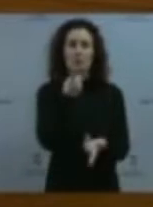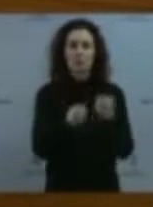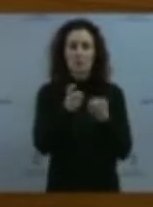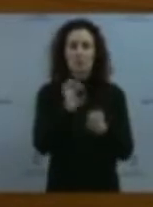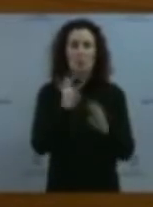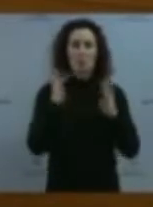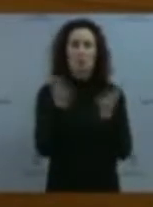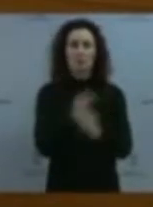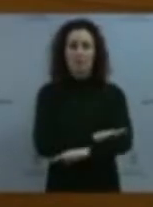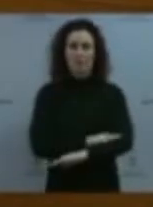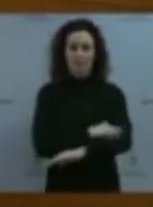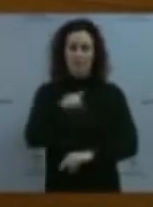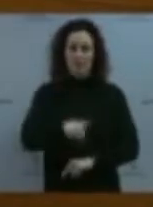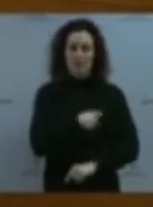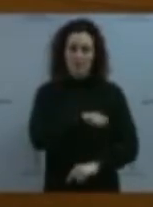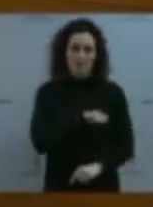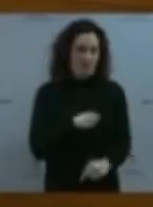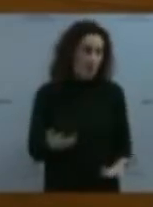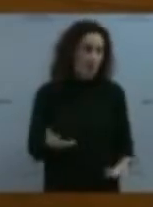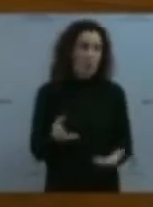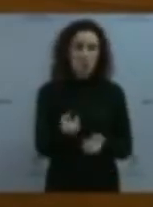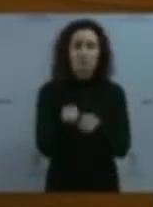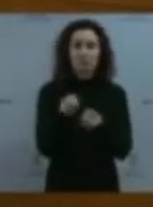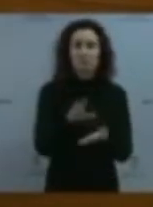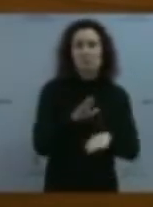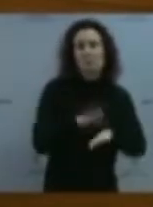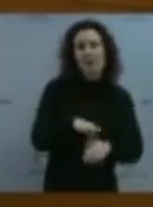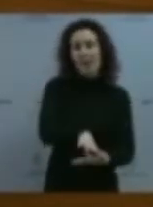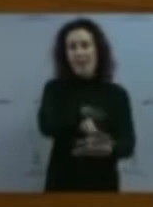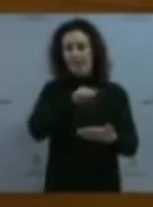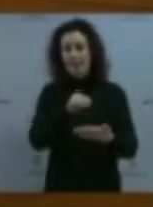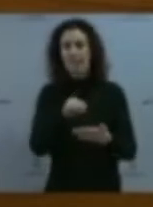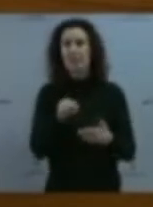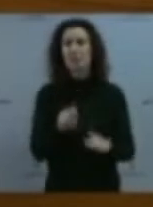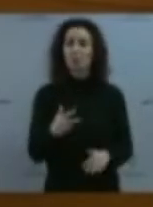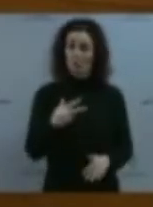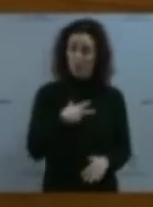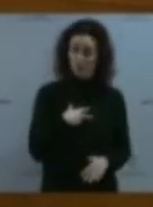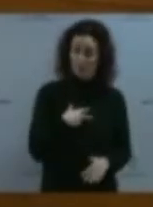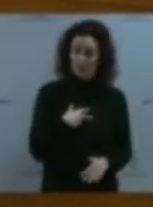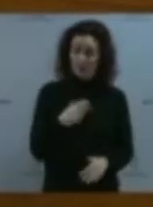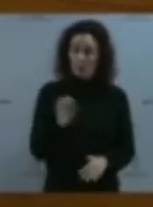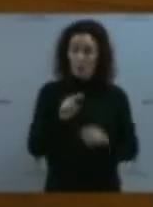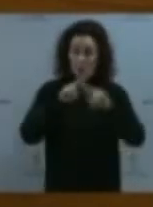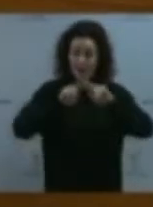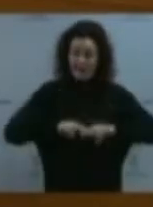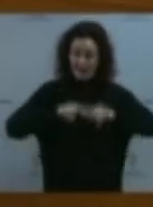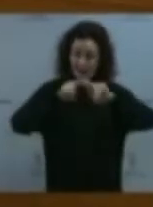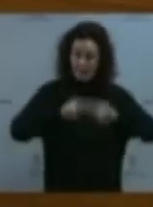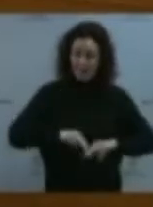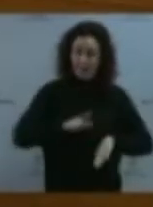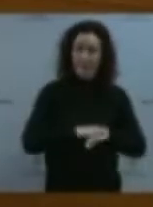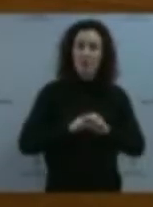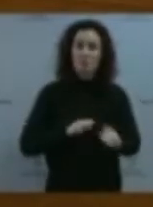emita interpretaciones fundadas en derecho o que analiza desde el punto de vista de la perspectiva financiera, económica,